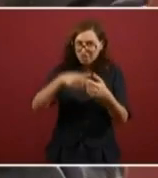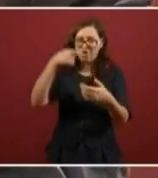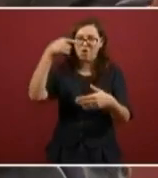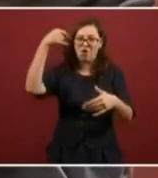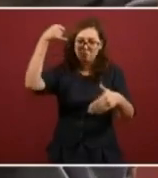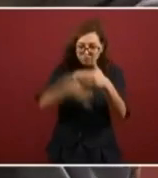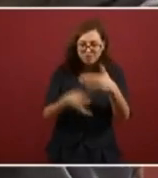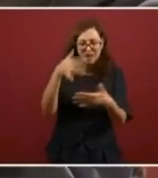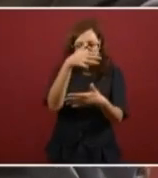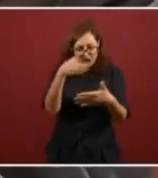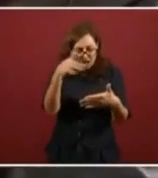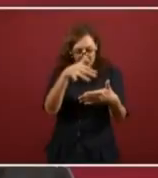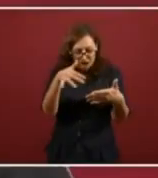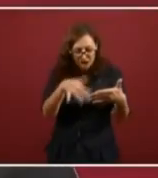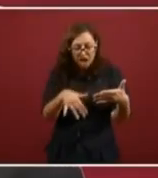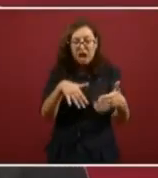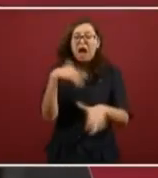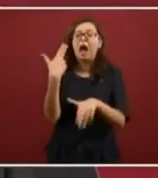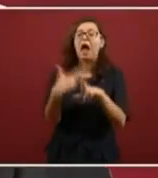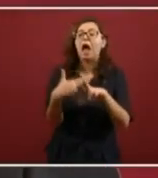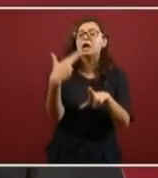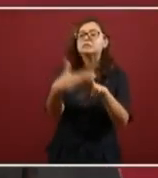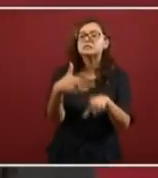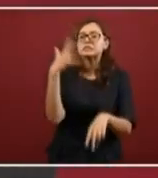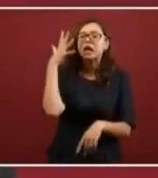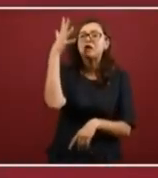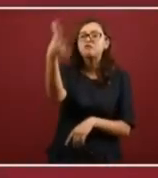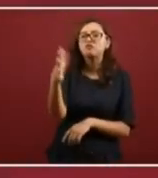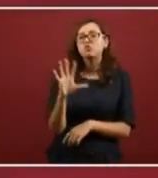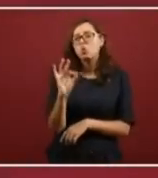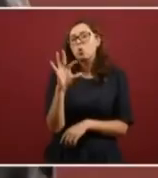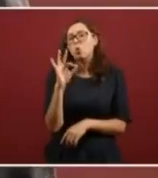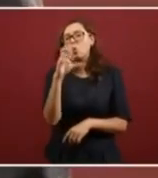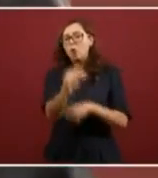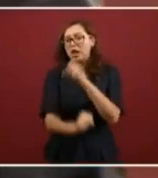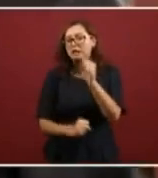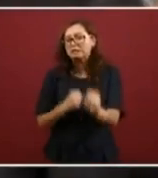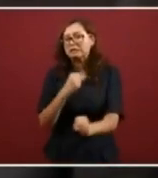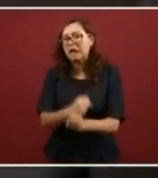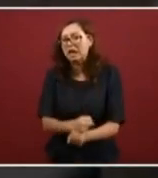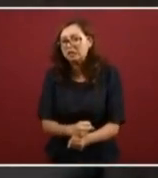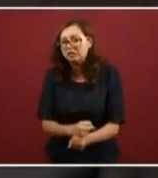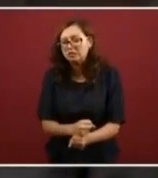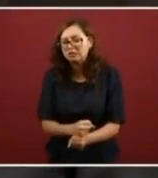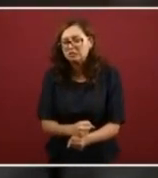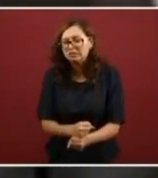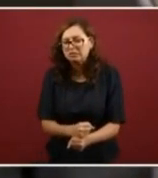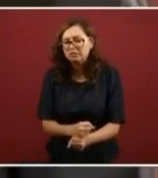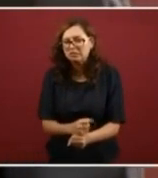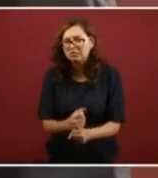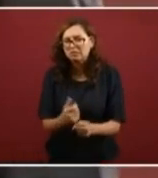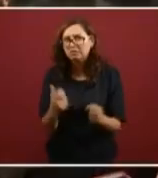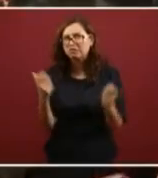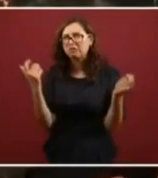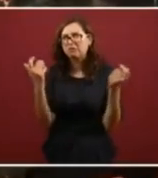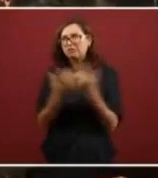Claro que para entonces vamos a vivir para saberlo, ¿no?